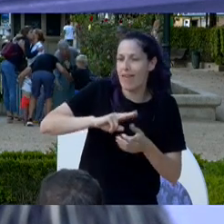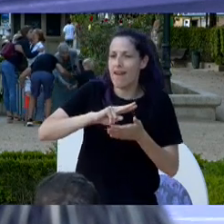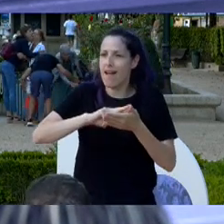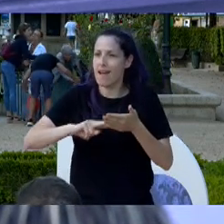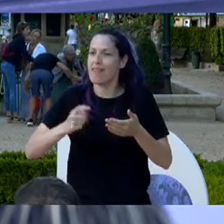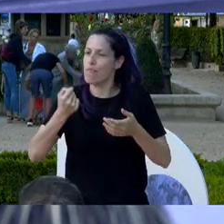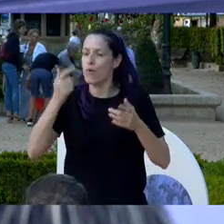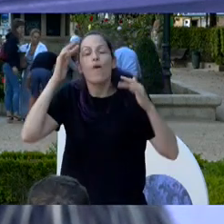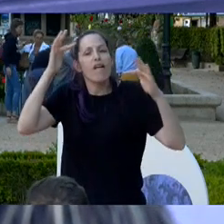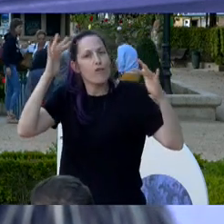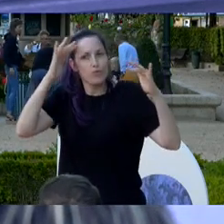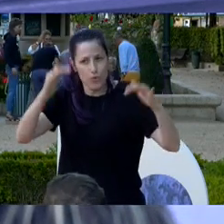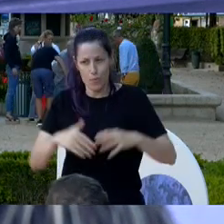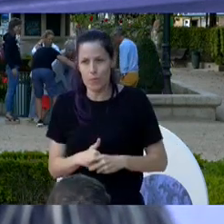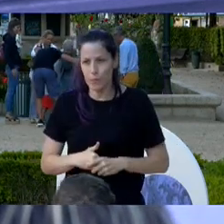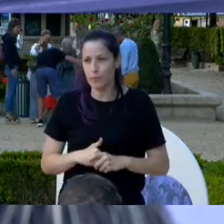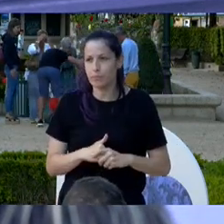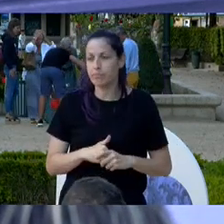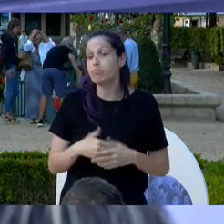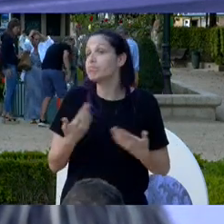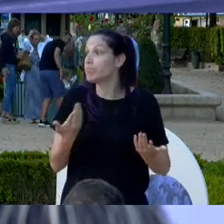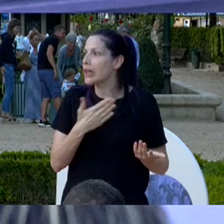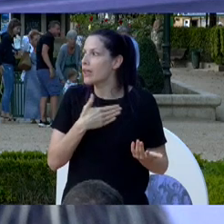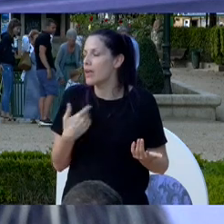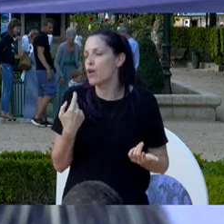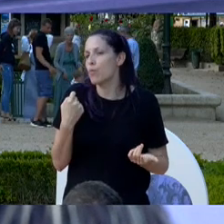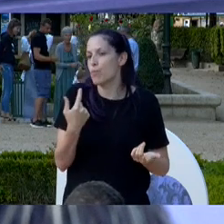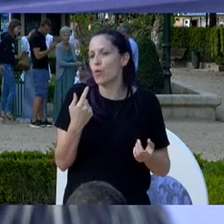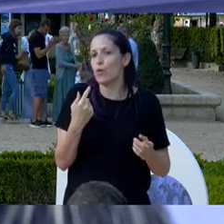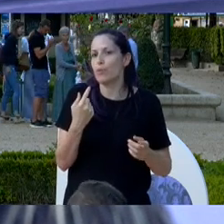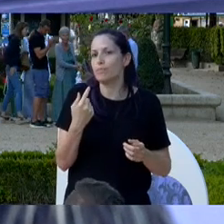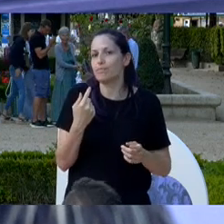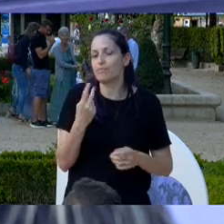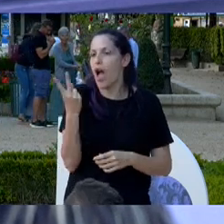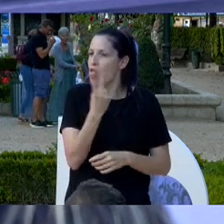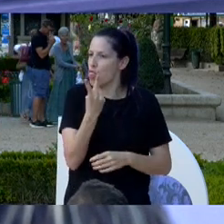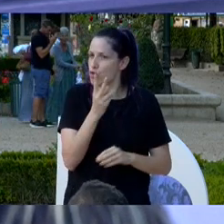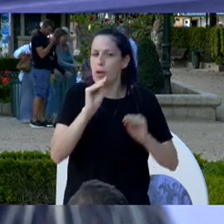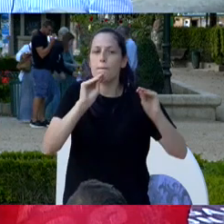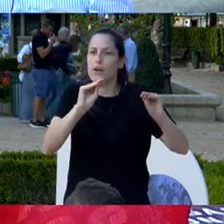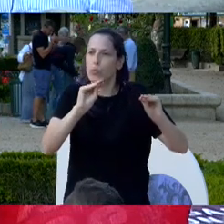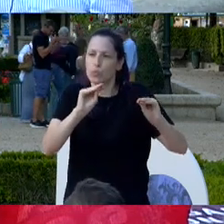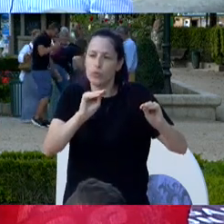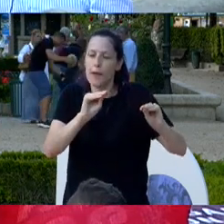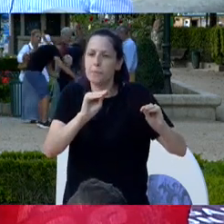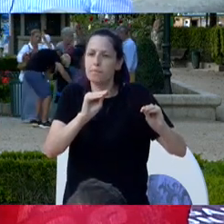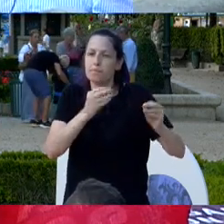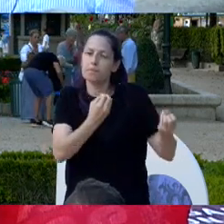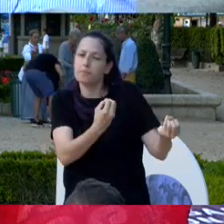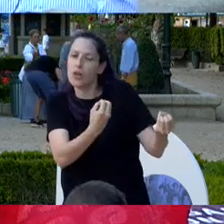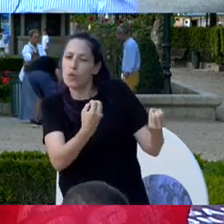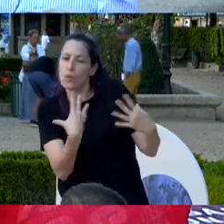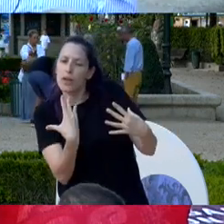esta é así unha pregunta conxunta para os dous, para que nos contedes que